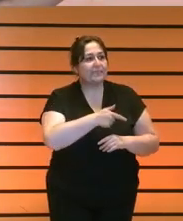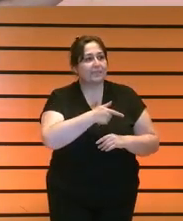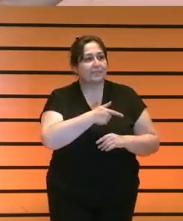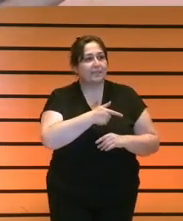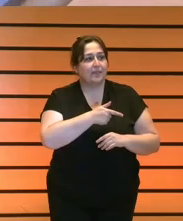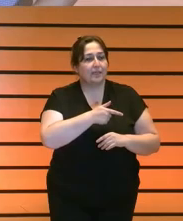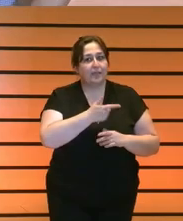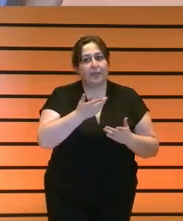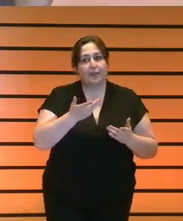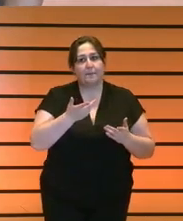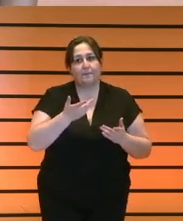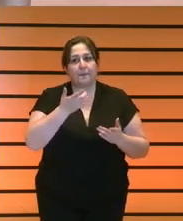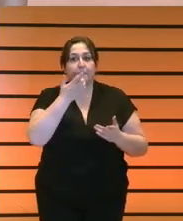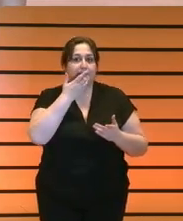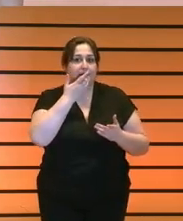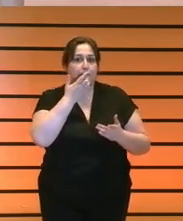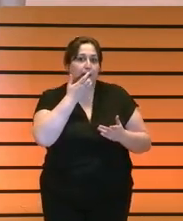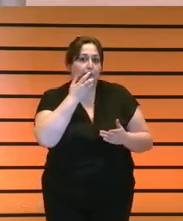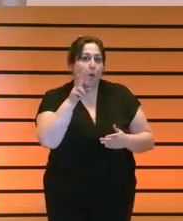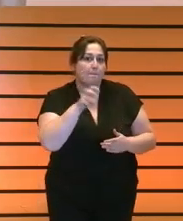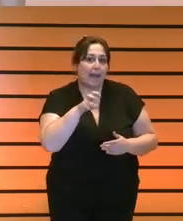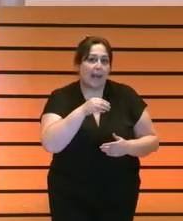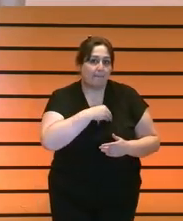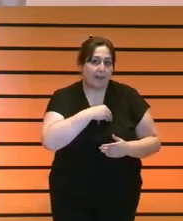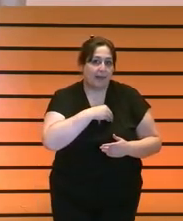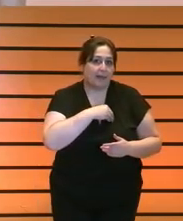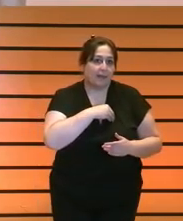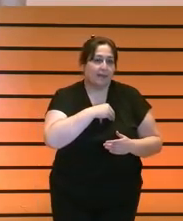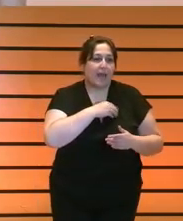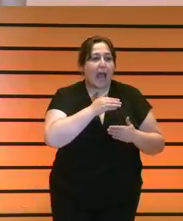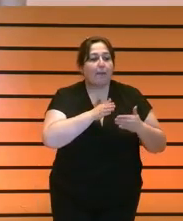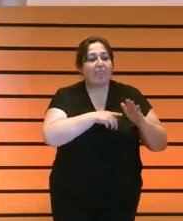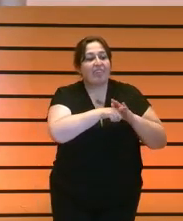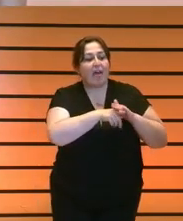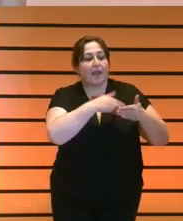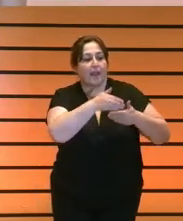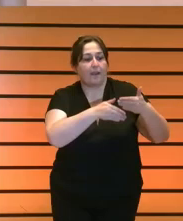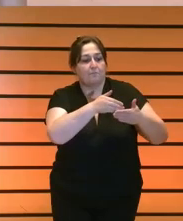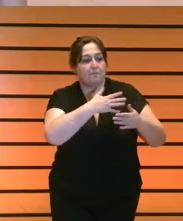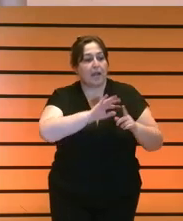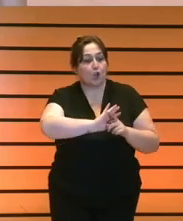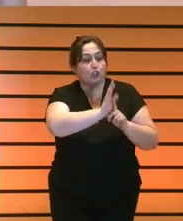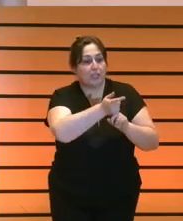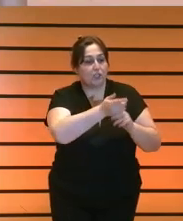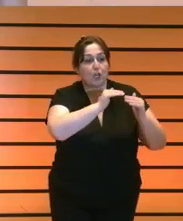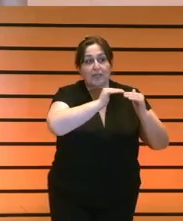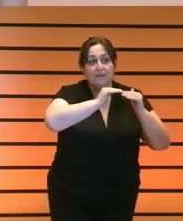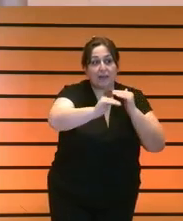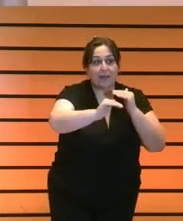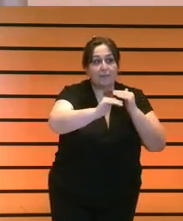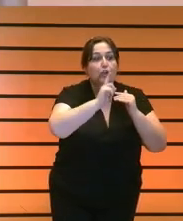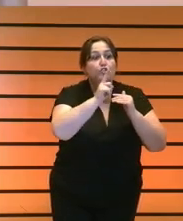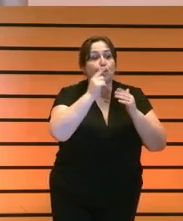sobre si vale la pena avanzar hacia la sostenibilidad, pero solo mirando las necesidades